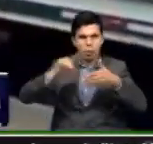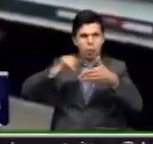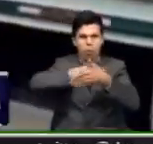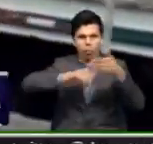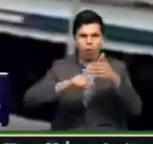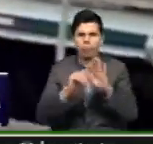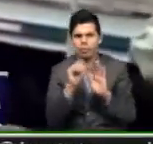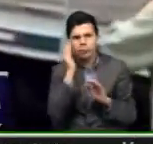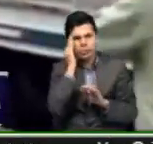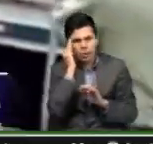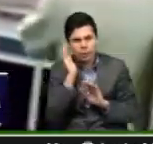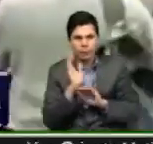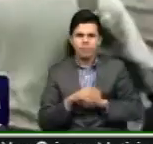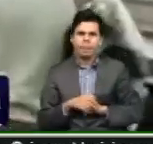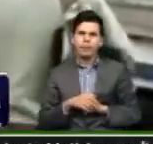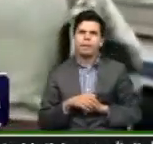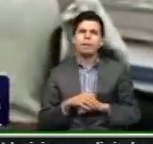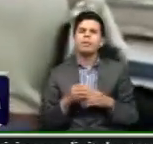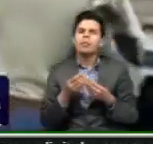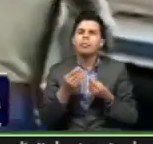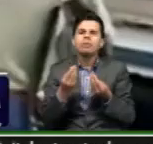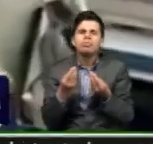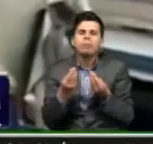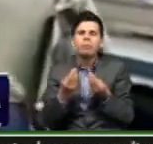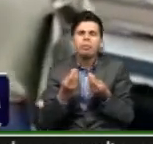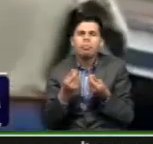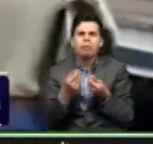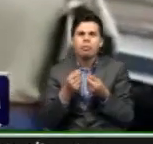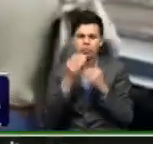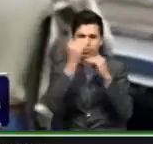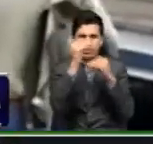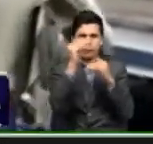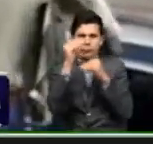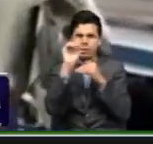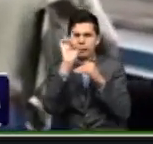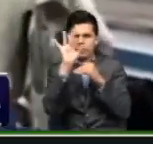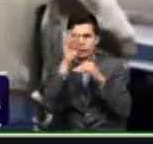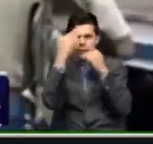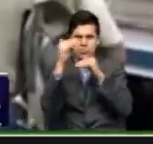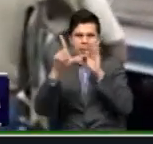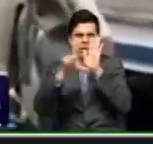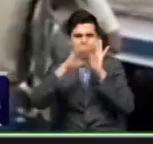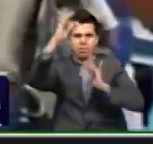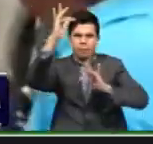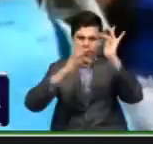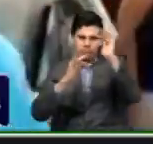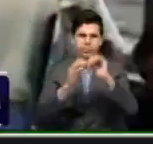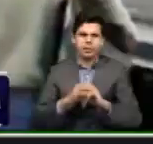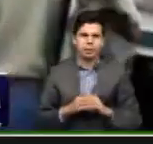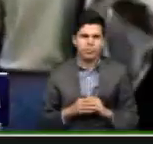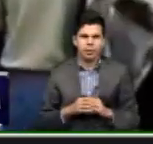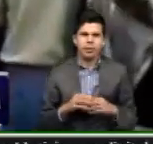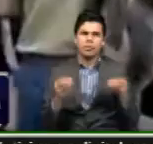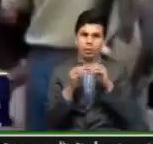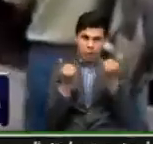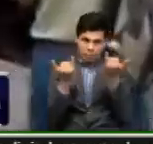que tiene un costo de 15 salarios mínimos diarios legales vigentes. Y en